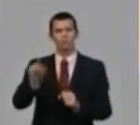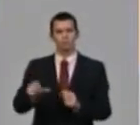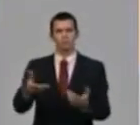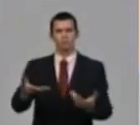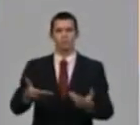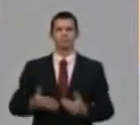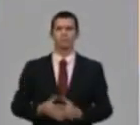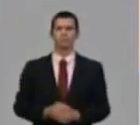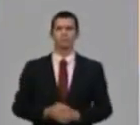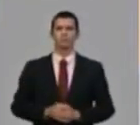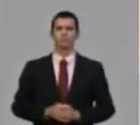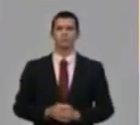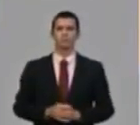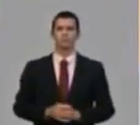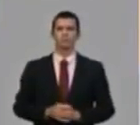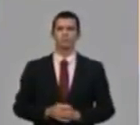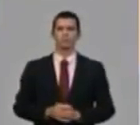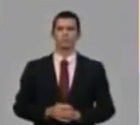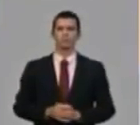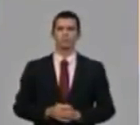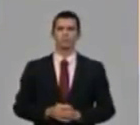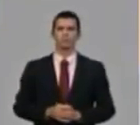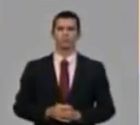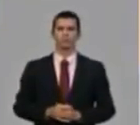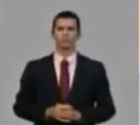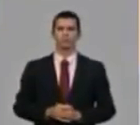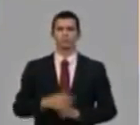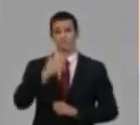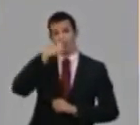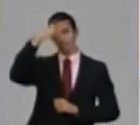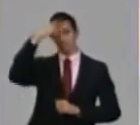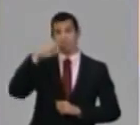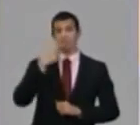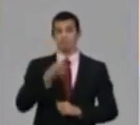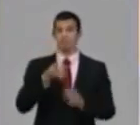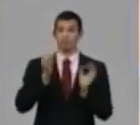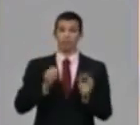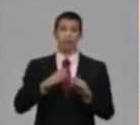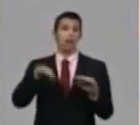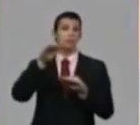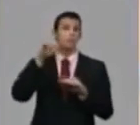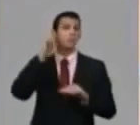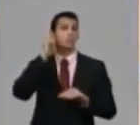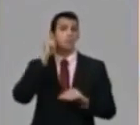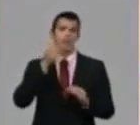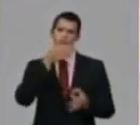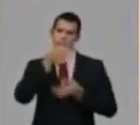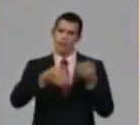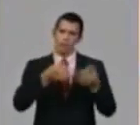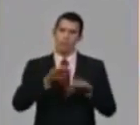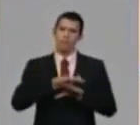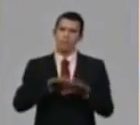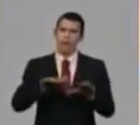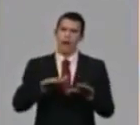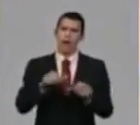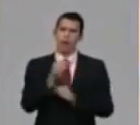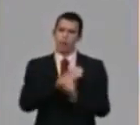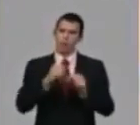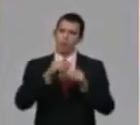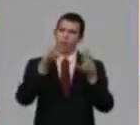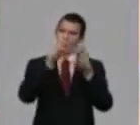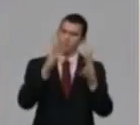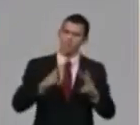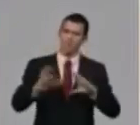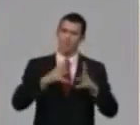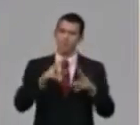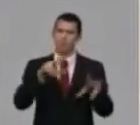dentro de los trabajos de Procuraduría, que señalaba la ministra que hay varios, pues también eso ha tenido un encauzamiento expedito, Vladimir? Sí.